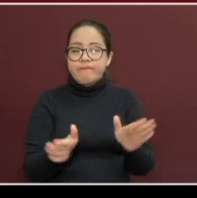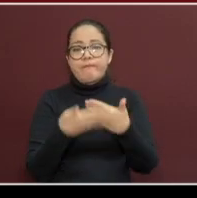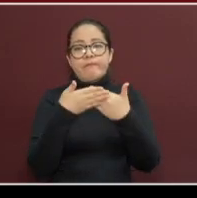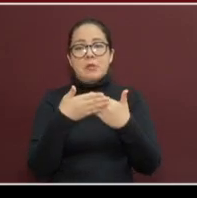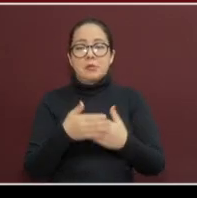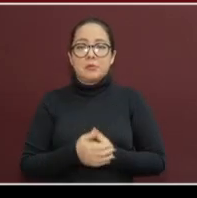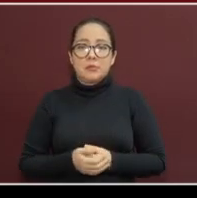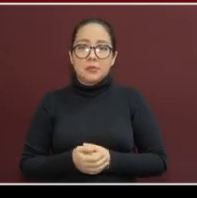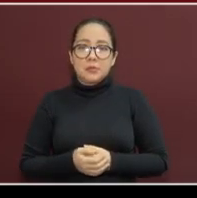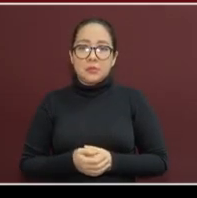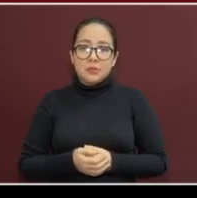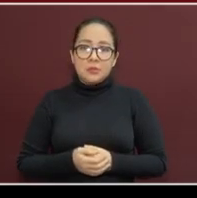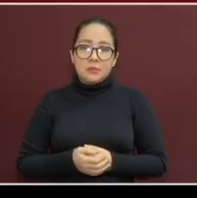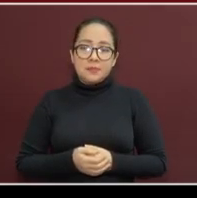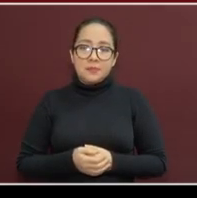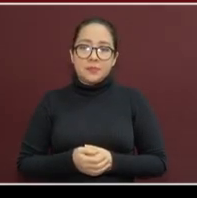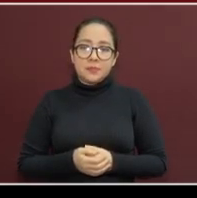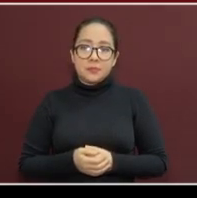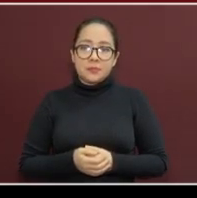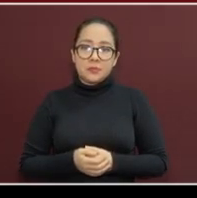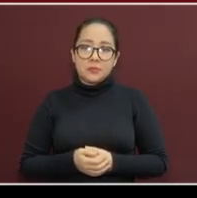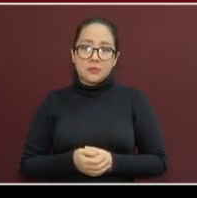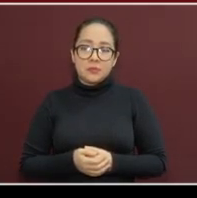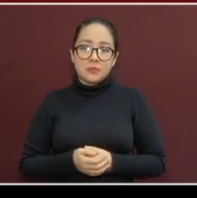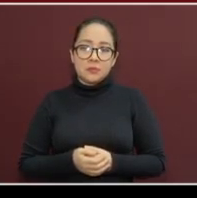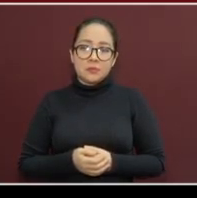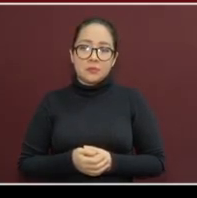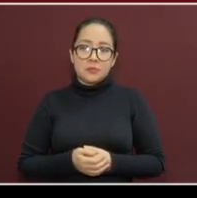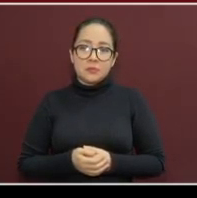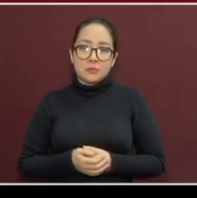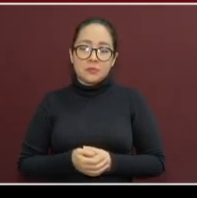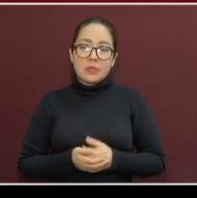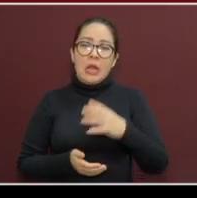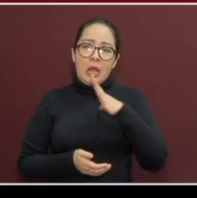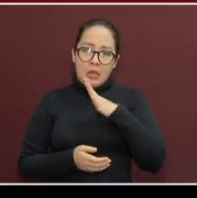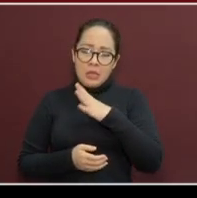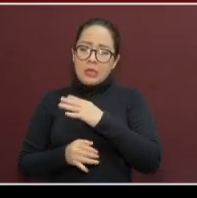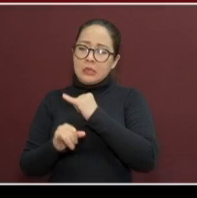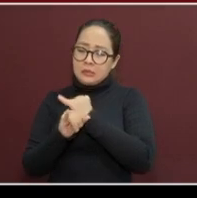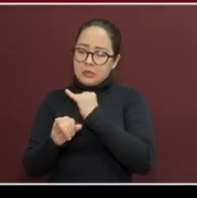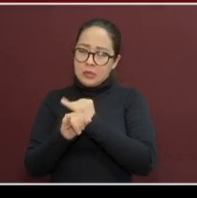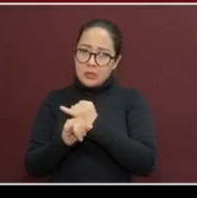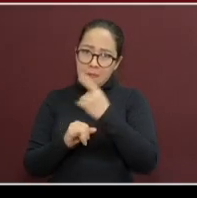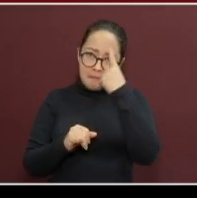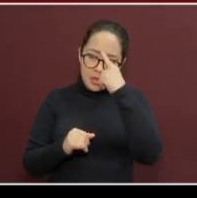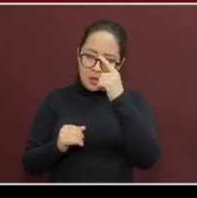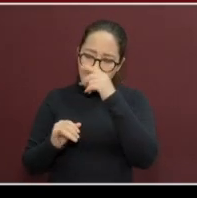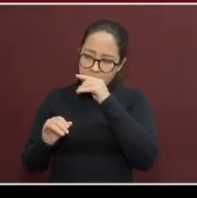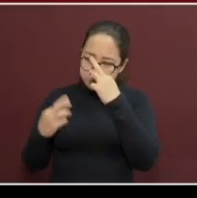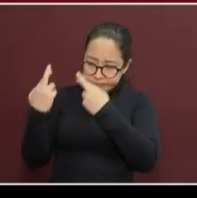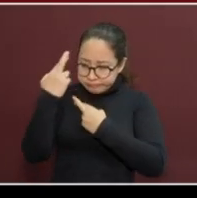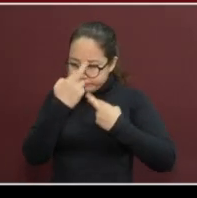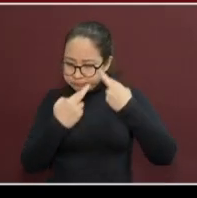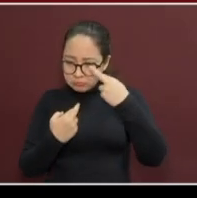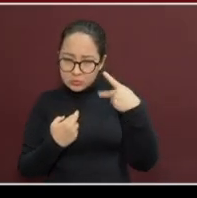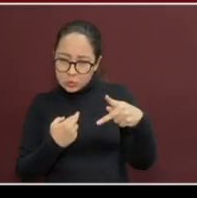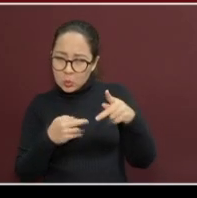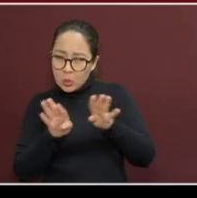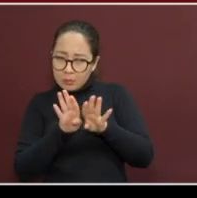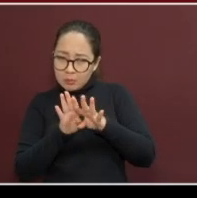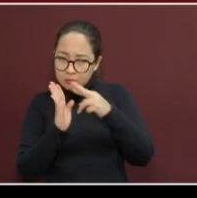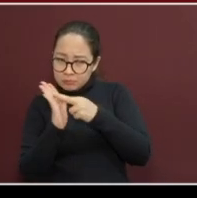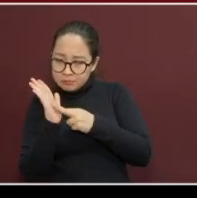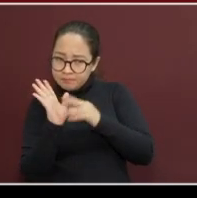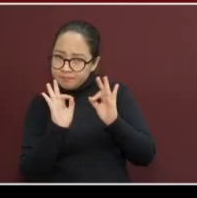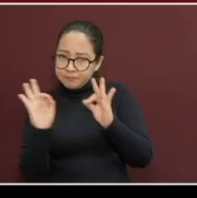y seguimos presentando las disposiciones en la página para la supervisión de su operación si tu municipio está en